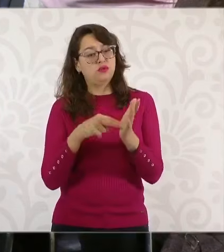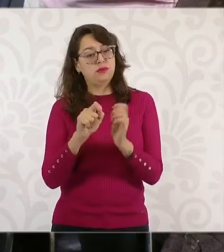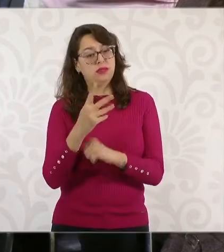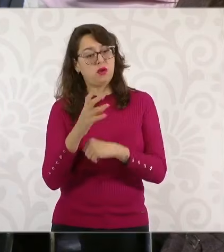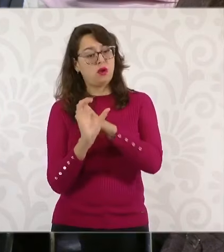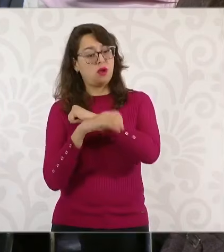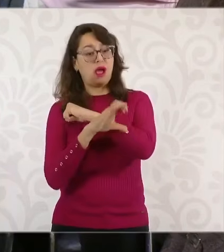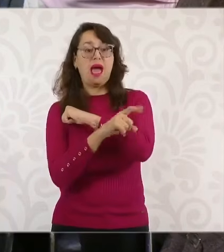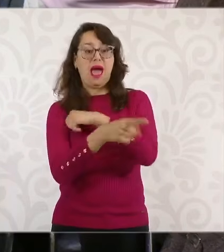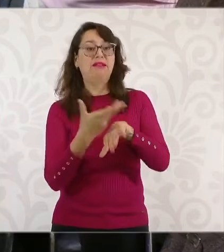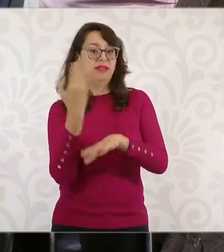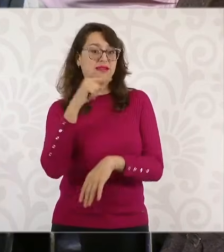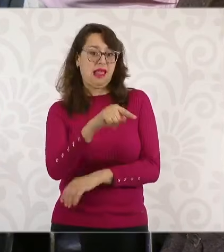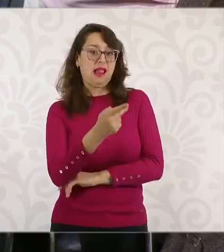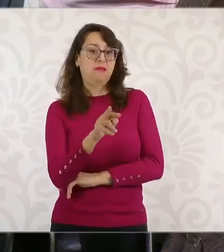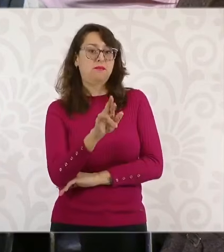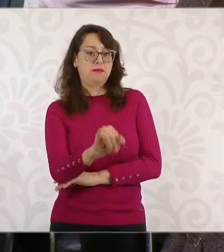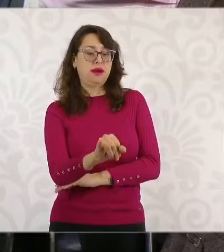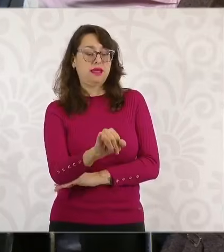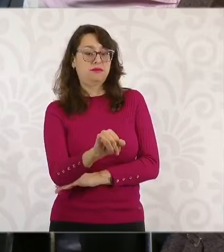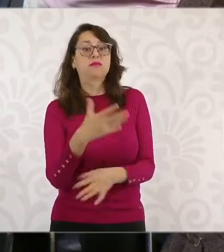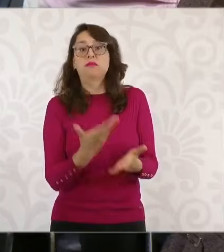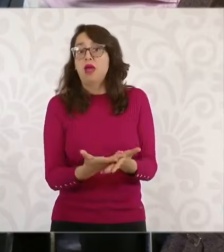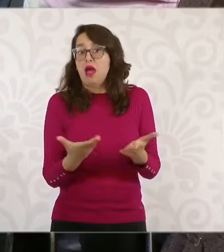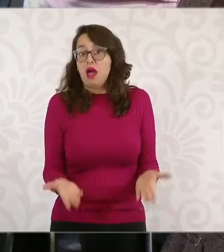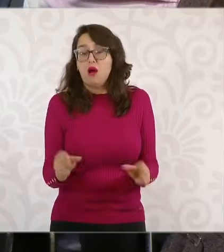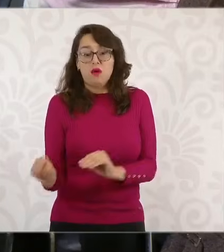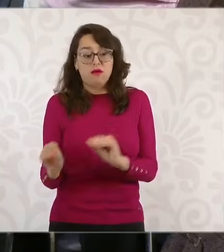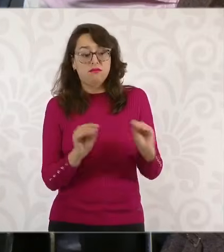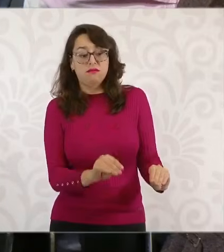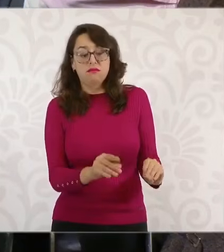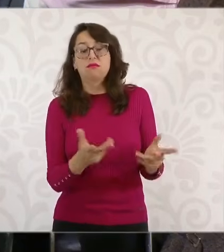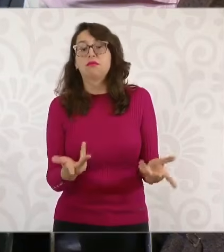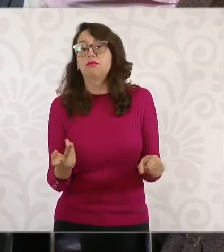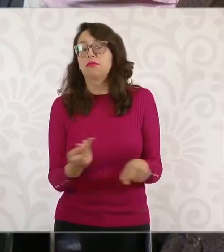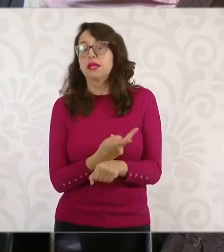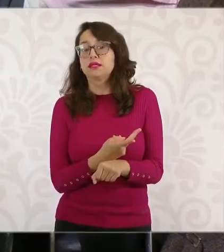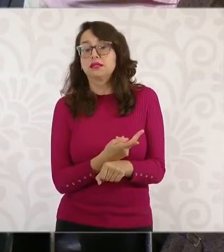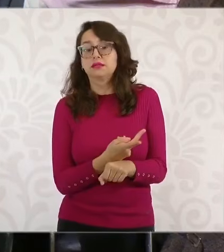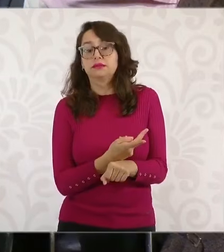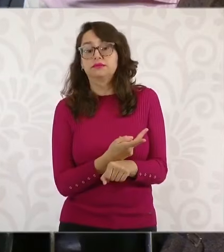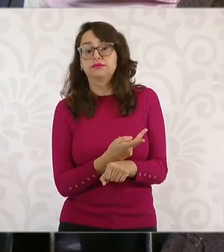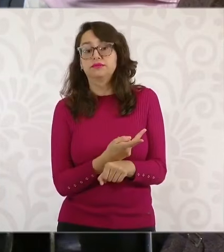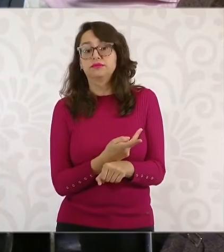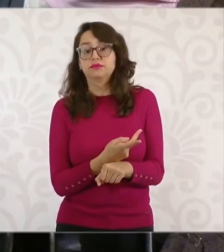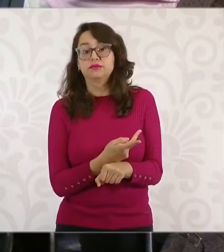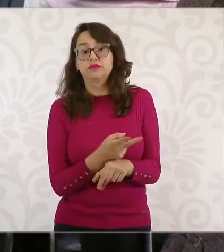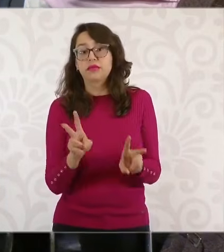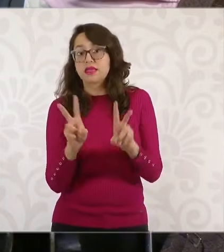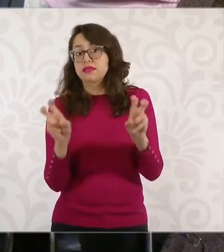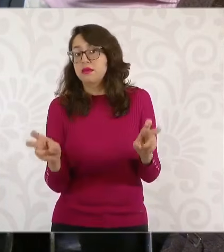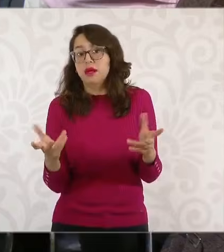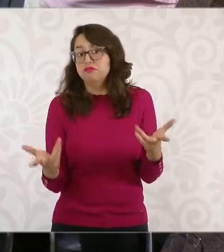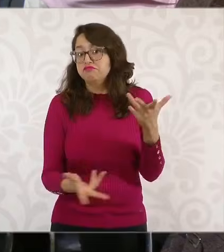corrupción, dado que el caso de Rubalcaba, hablando de recursos federales, pues en este tema, ¿cómo